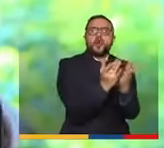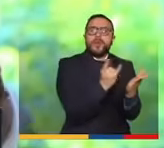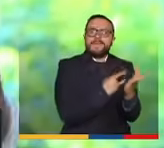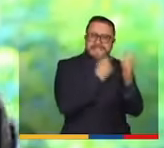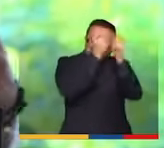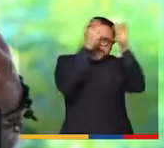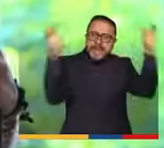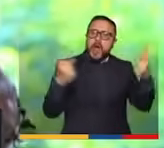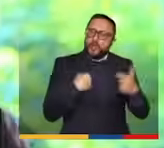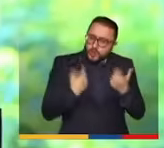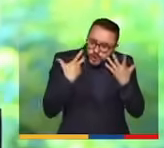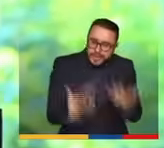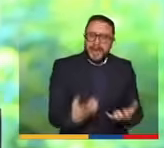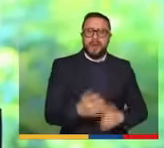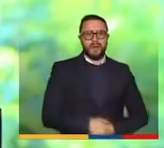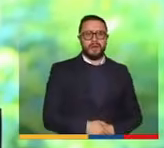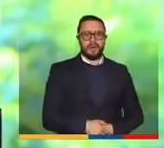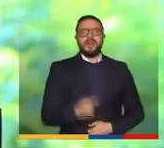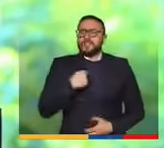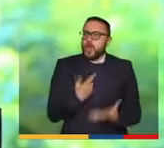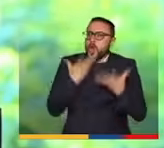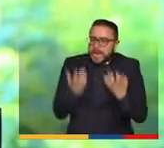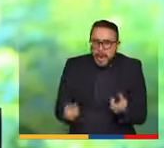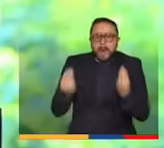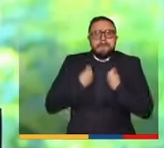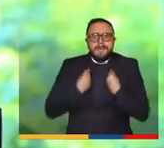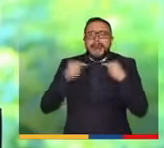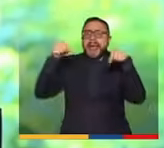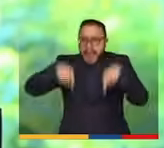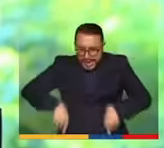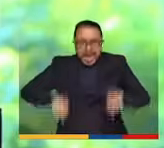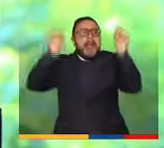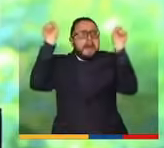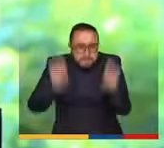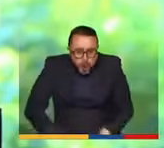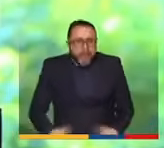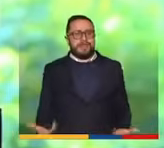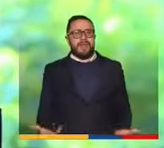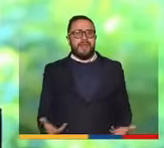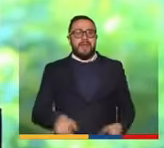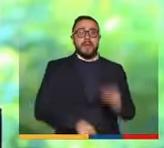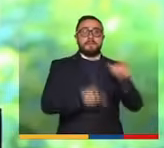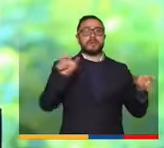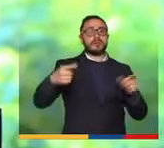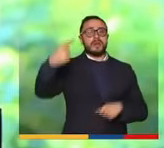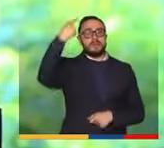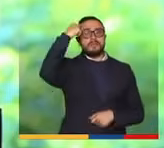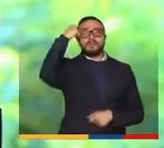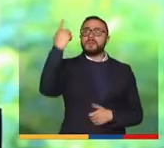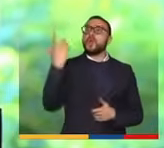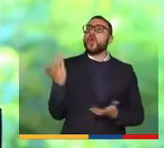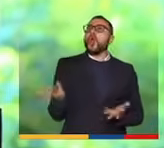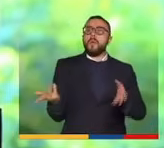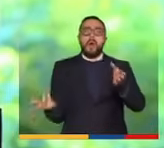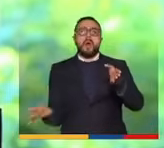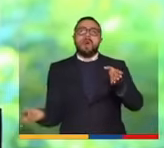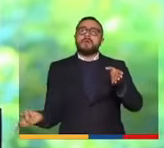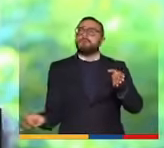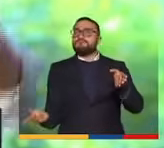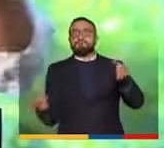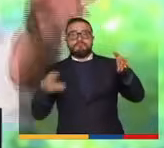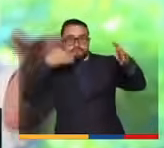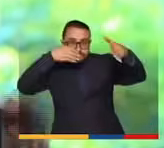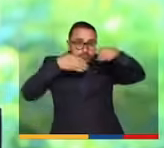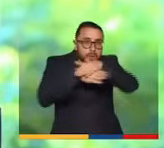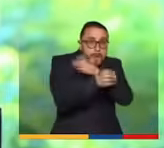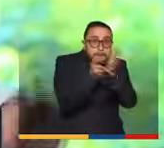sea posible vivir. Que la gente no tenga que estar pensando cómo se mete en un barco, en